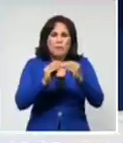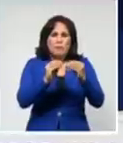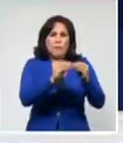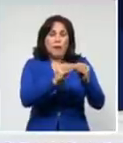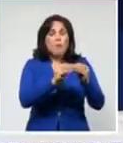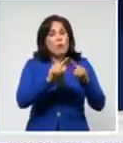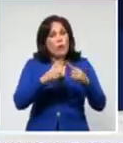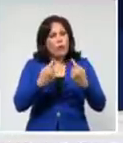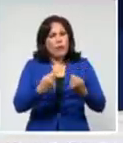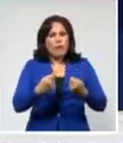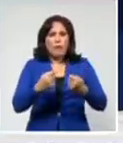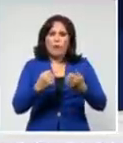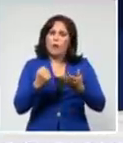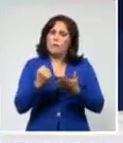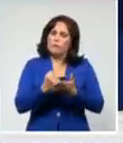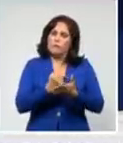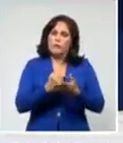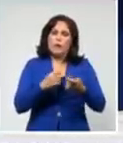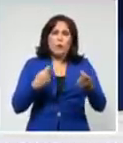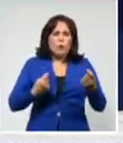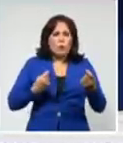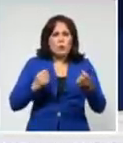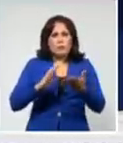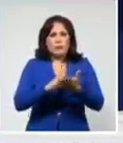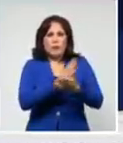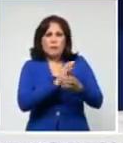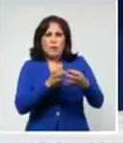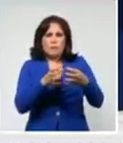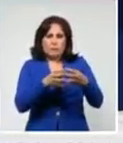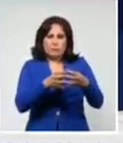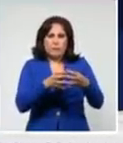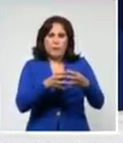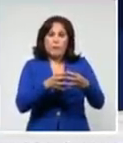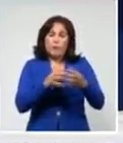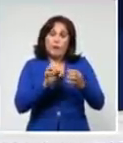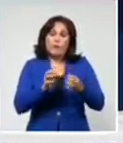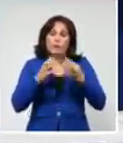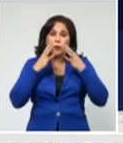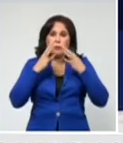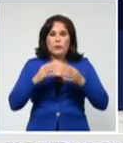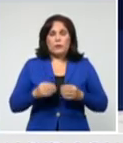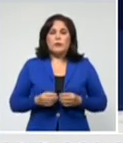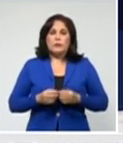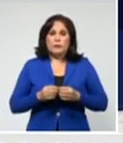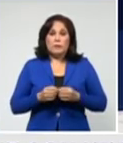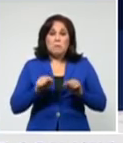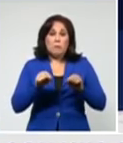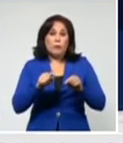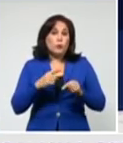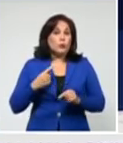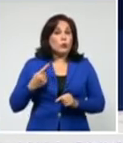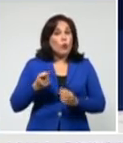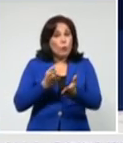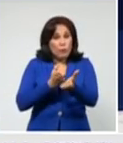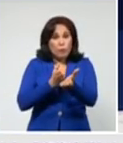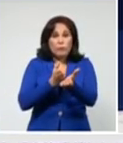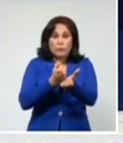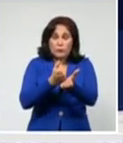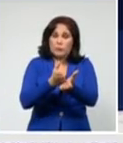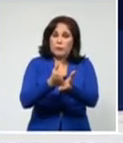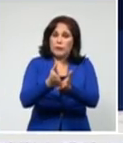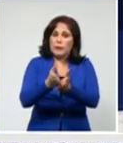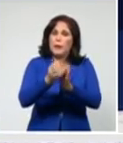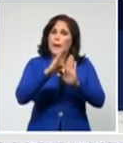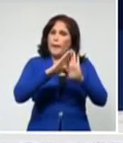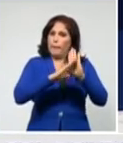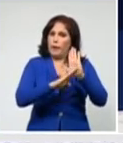indiscutiblemente repercuten en la totalidad. Y esto hace que todavía se adopten un